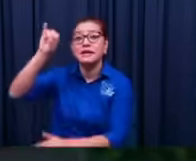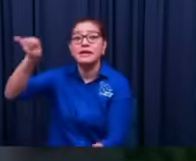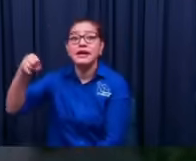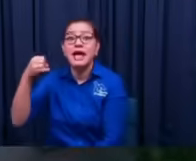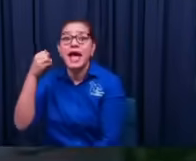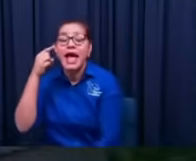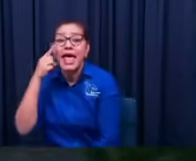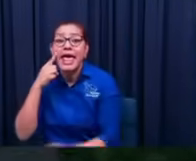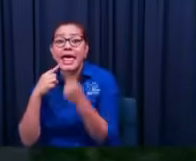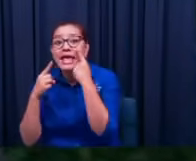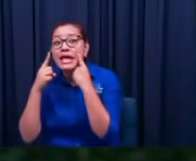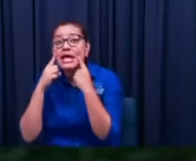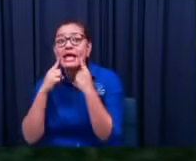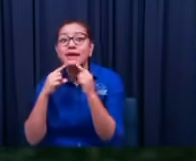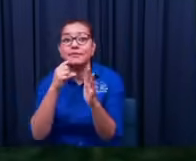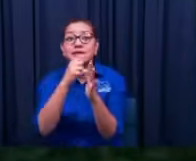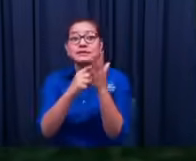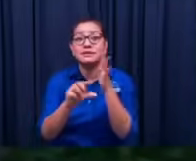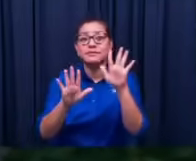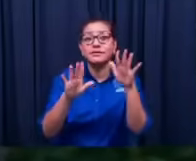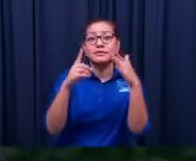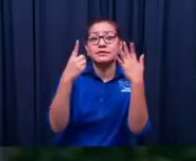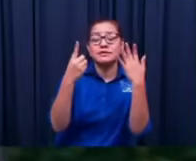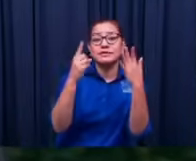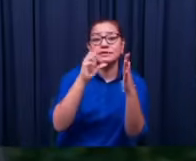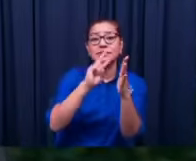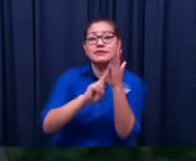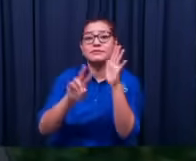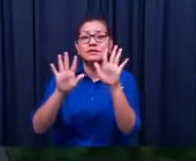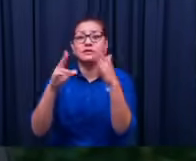decir, paraos por los caminos.